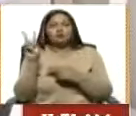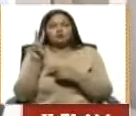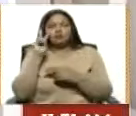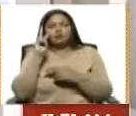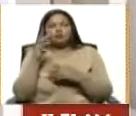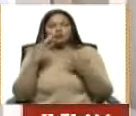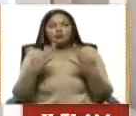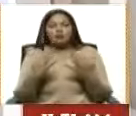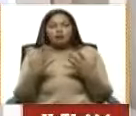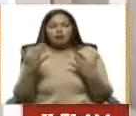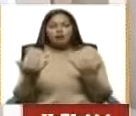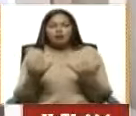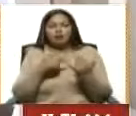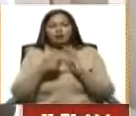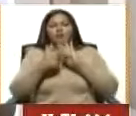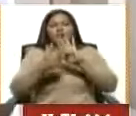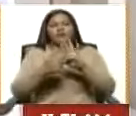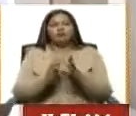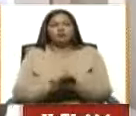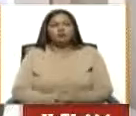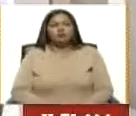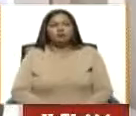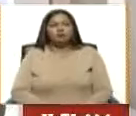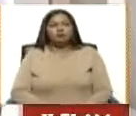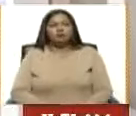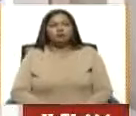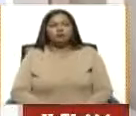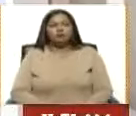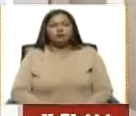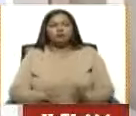una realidad y eso es lo que estoy mostrando. Entonces ella dice, mira,